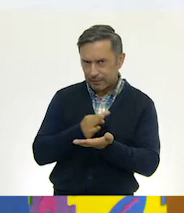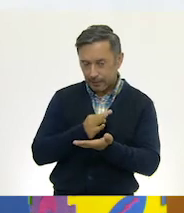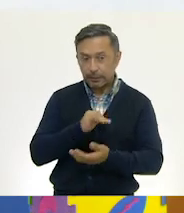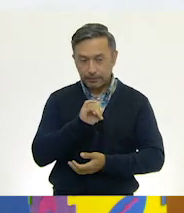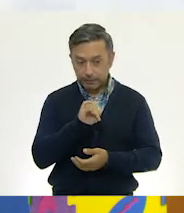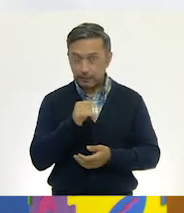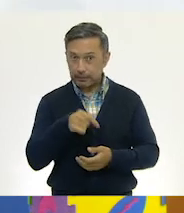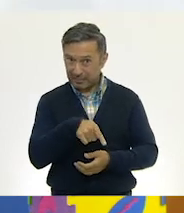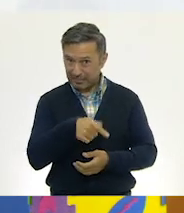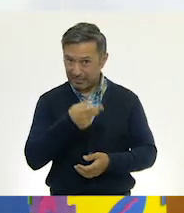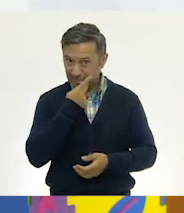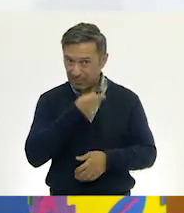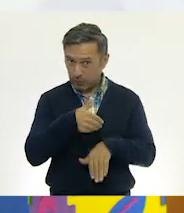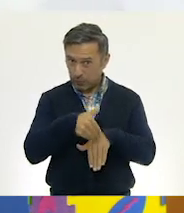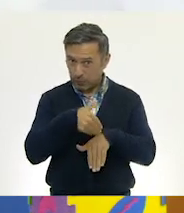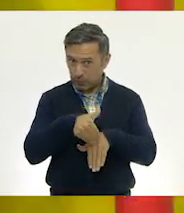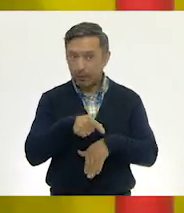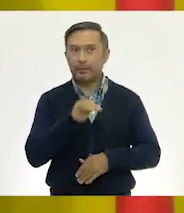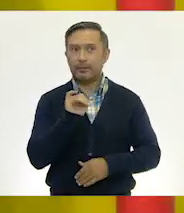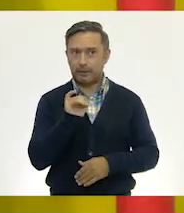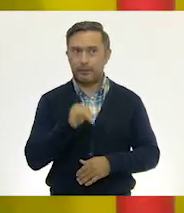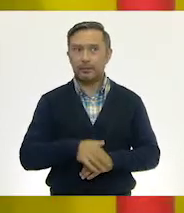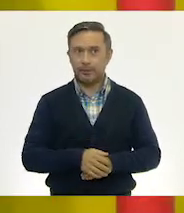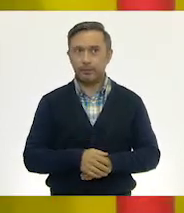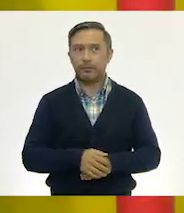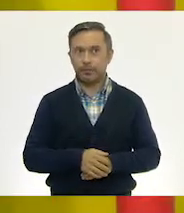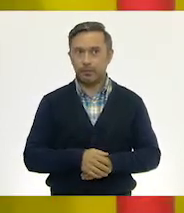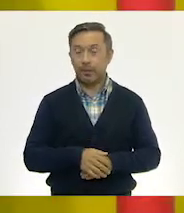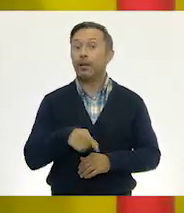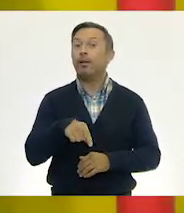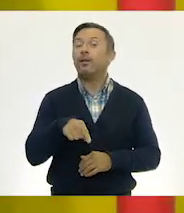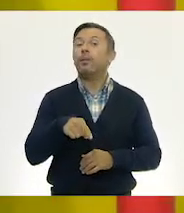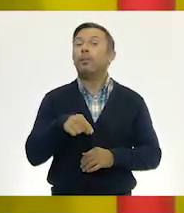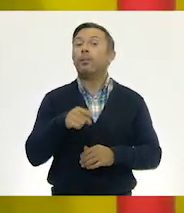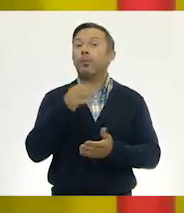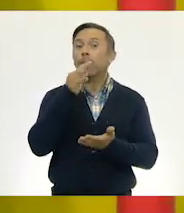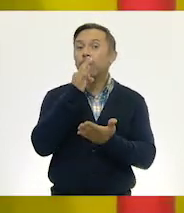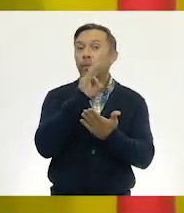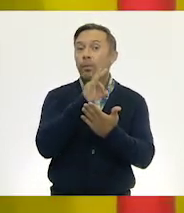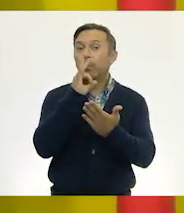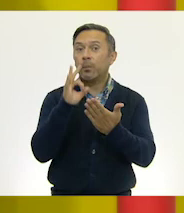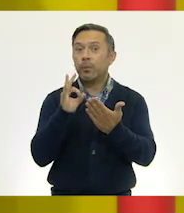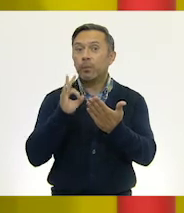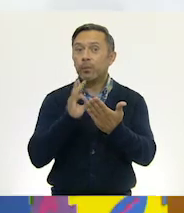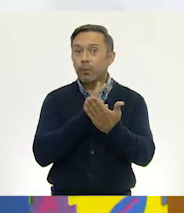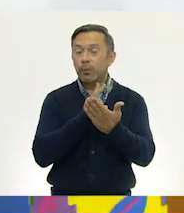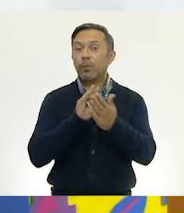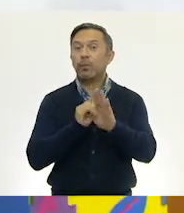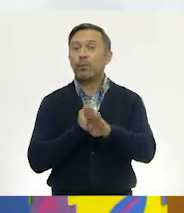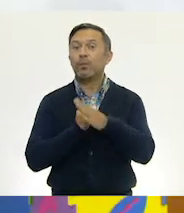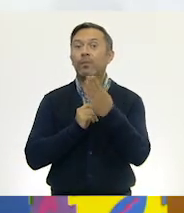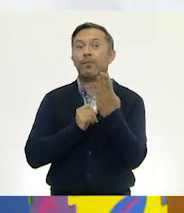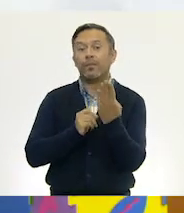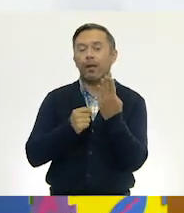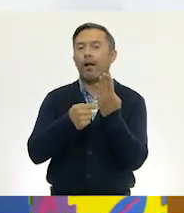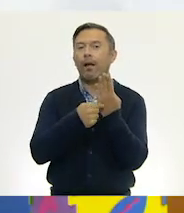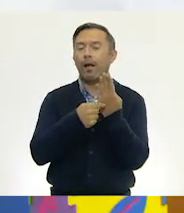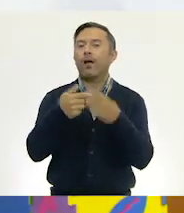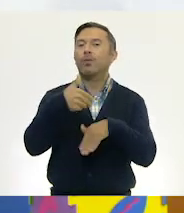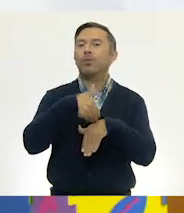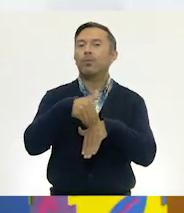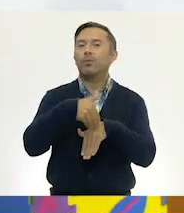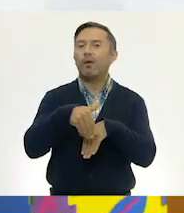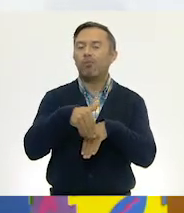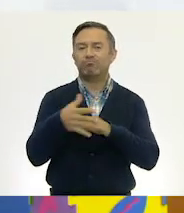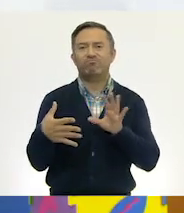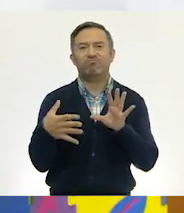Exacto. Tienen puntos de un lado y el número del otro lado, que representa la misma cantidad de las